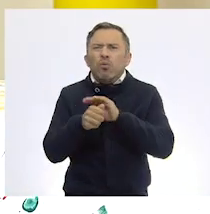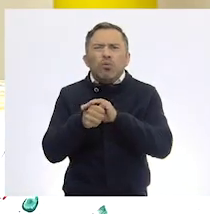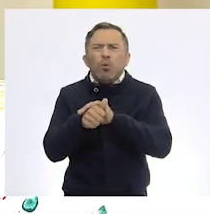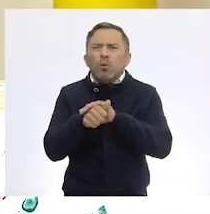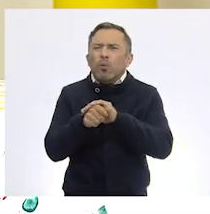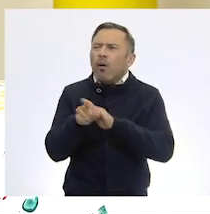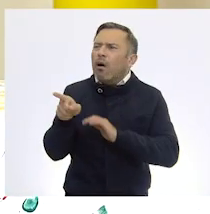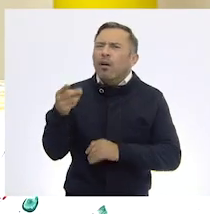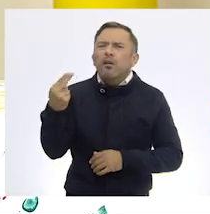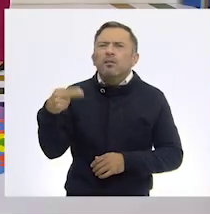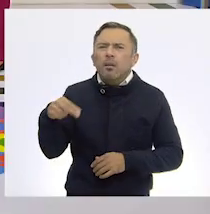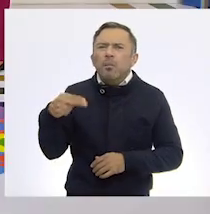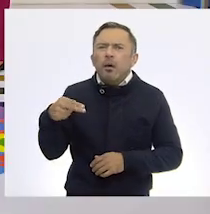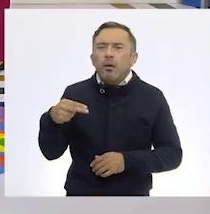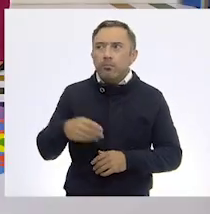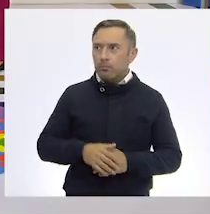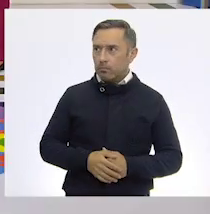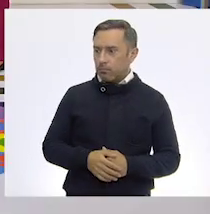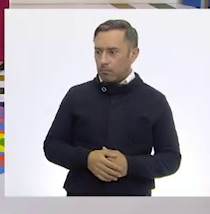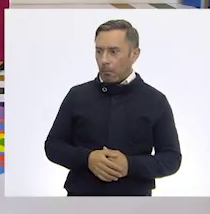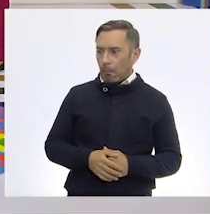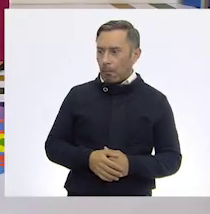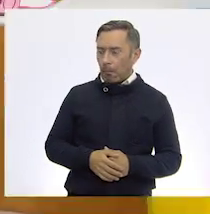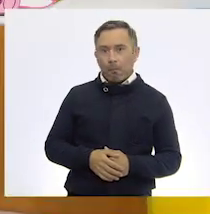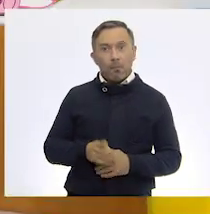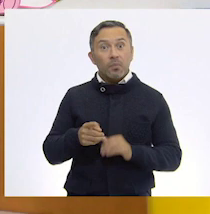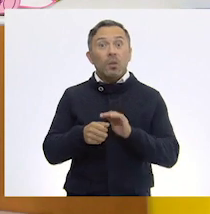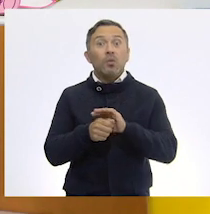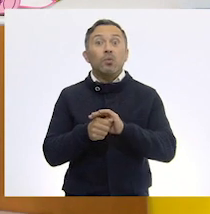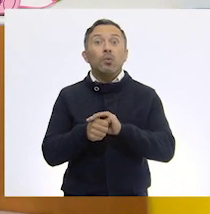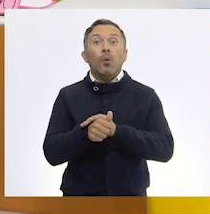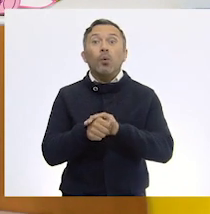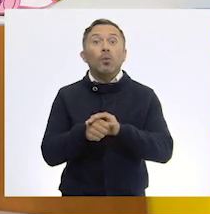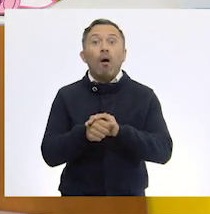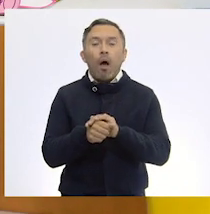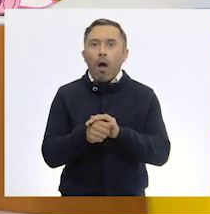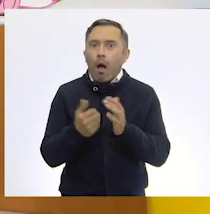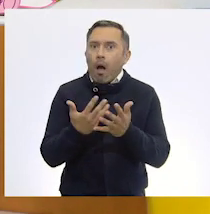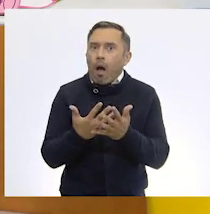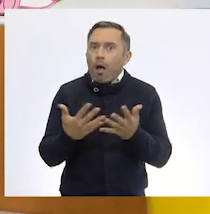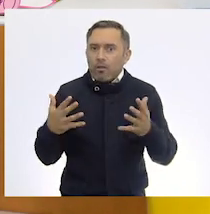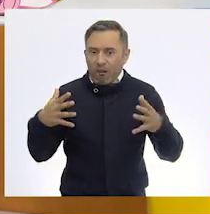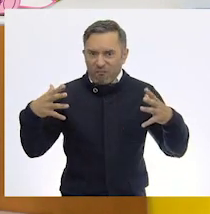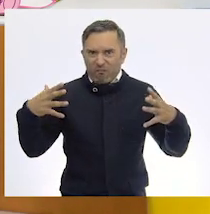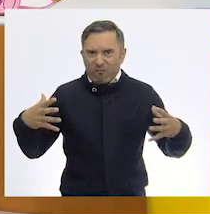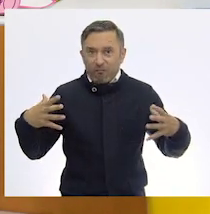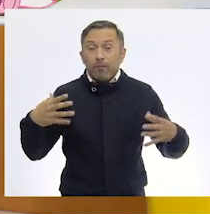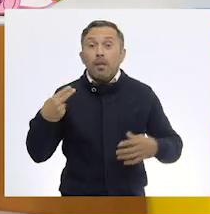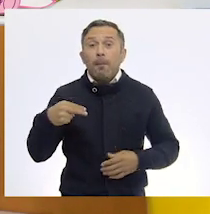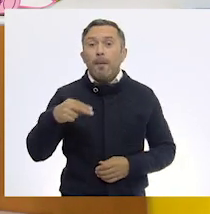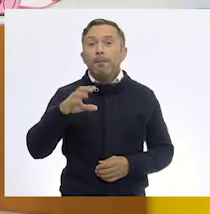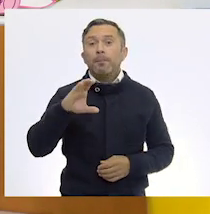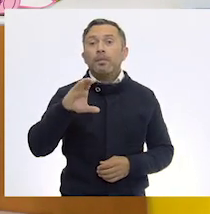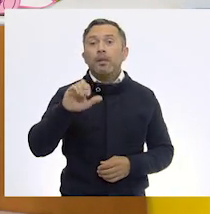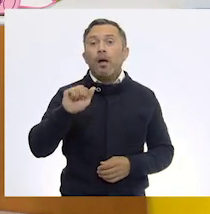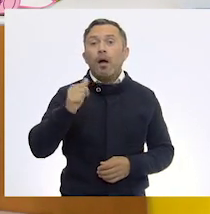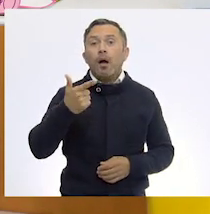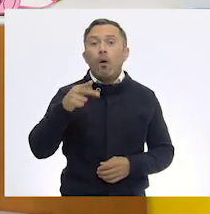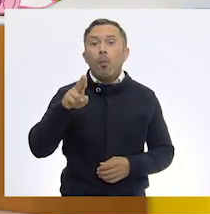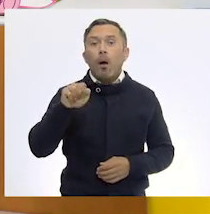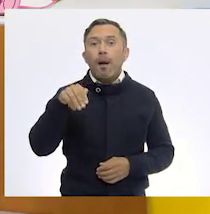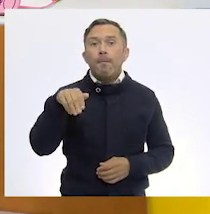tortuga? Es la tortuga... ¡Caguama! ¡Caguama! Sí. ¿Y sabían ustedes que